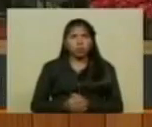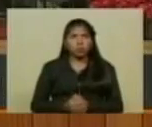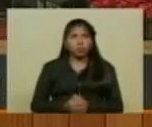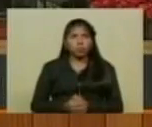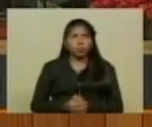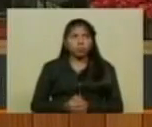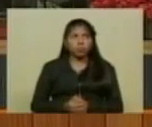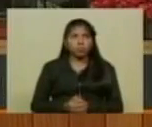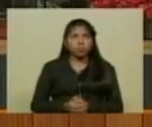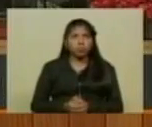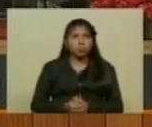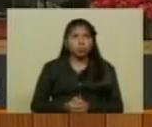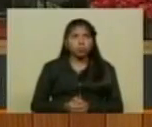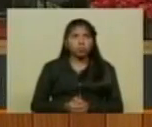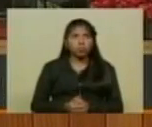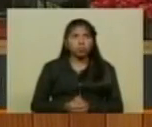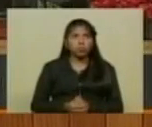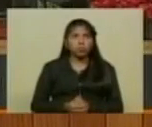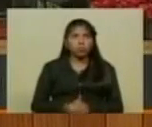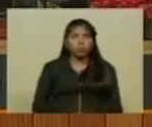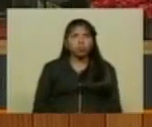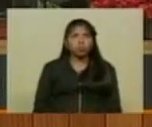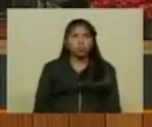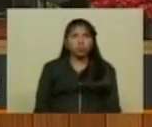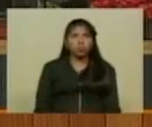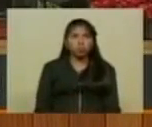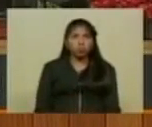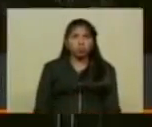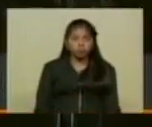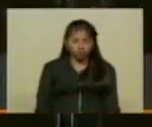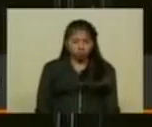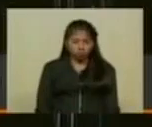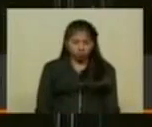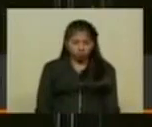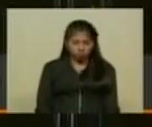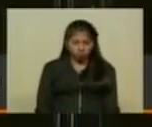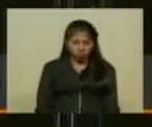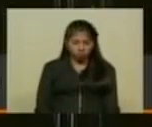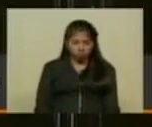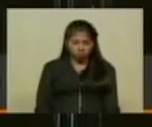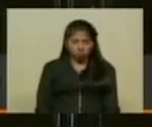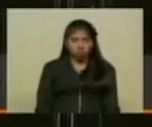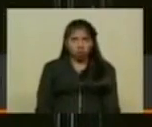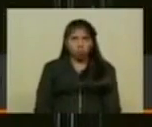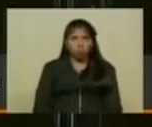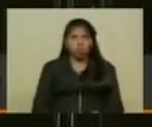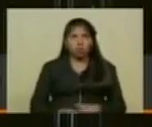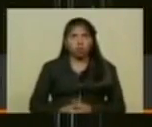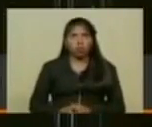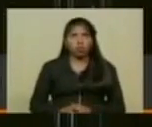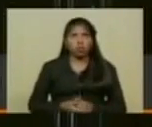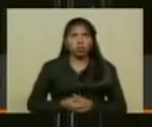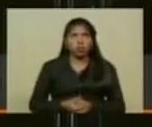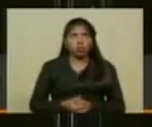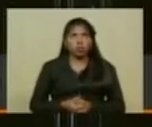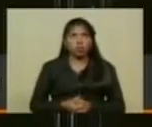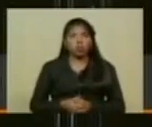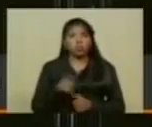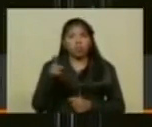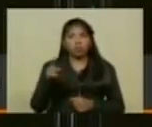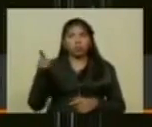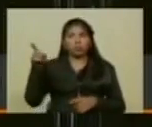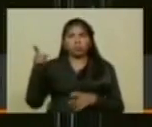Poliedro, los anuncios, etcétera. Y uno lo recogía. Ese limbo les